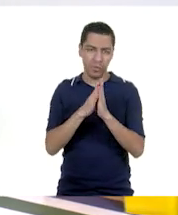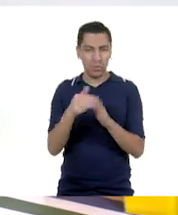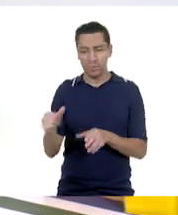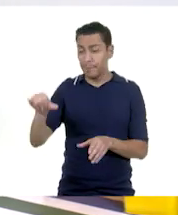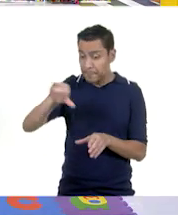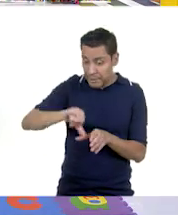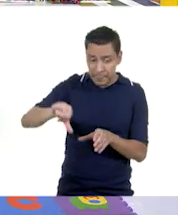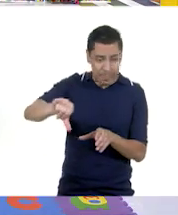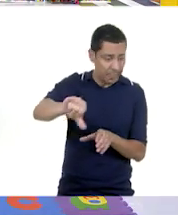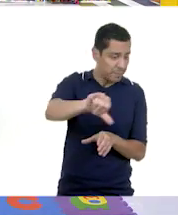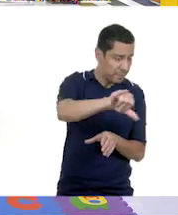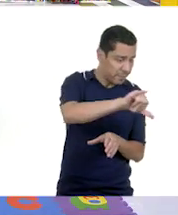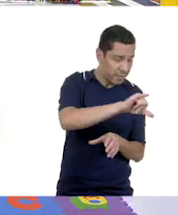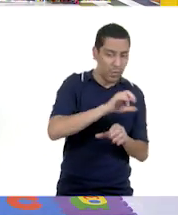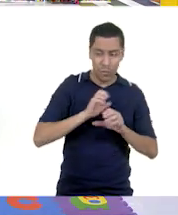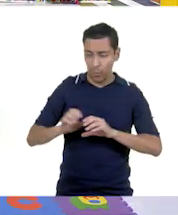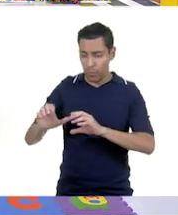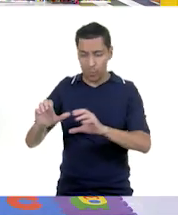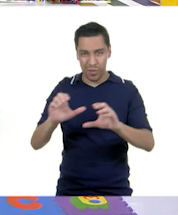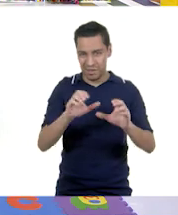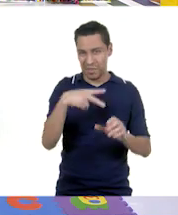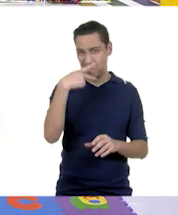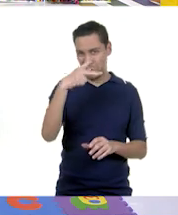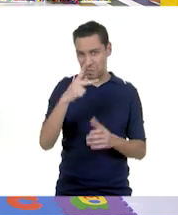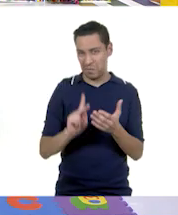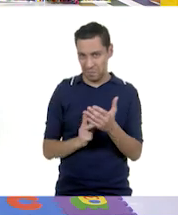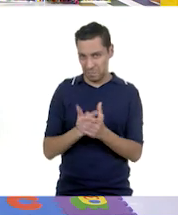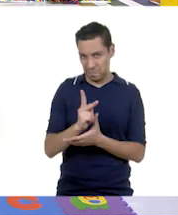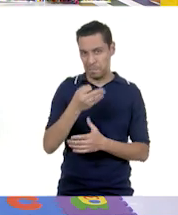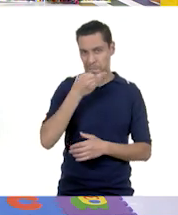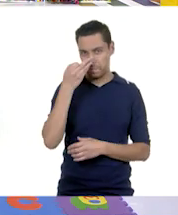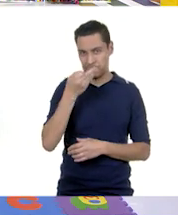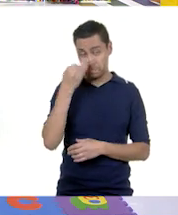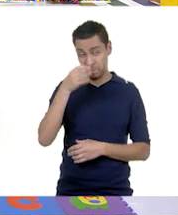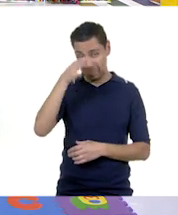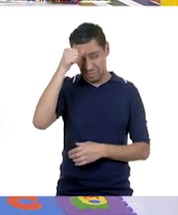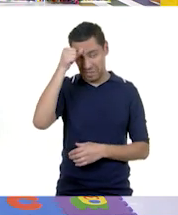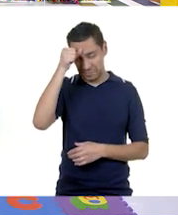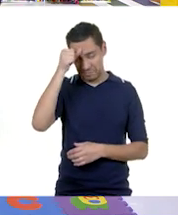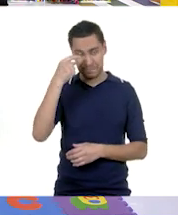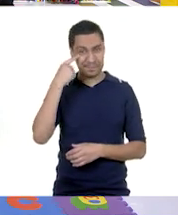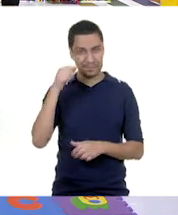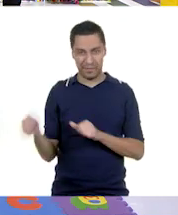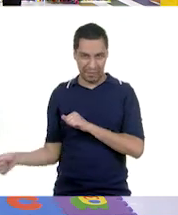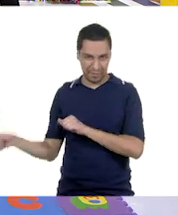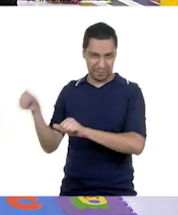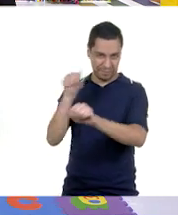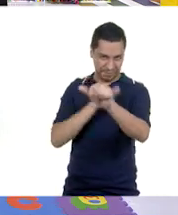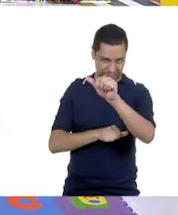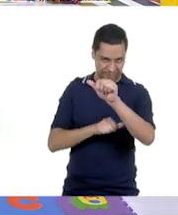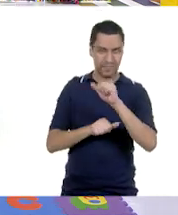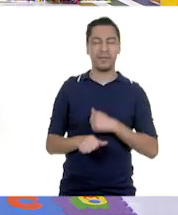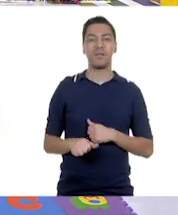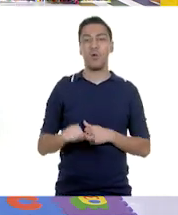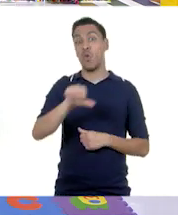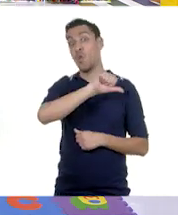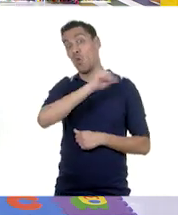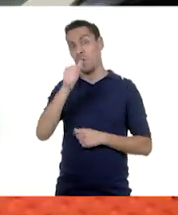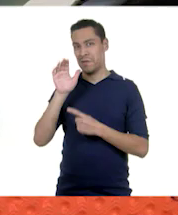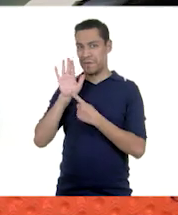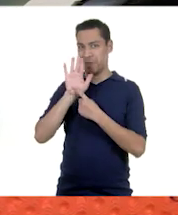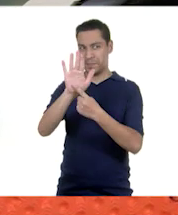por favor. Vamos. Voy a cambiarme del otro lado para Excelente. Que tú tengas acá la comodidad de estar a sana distancia. Una más.